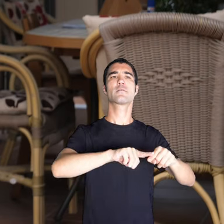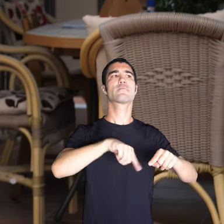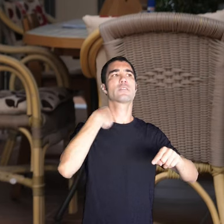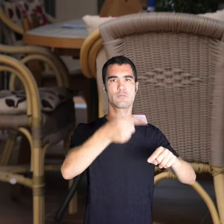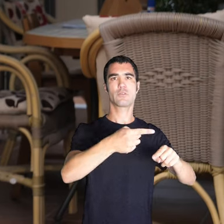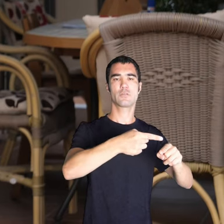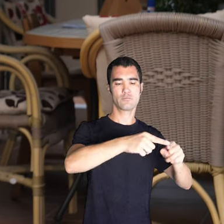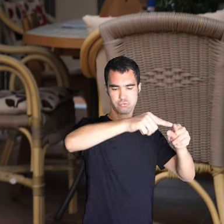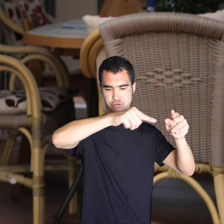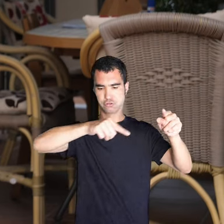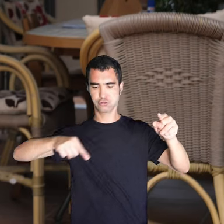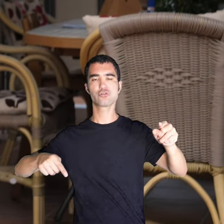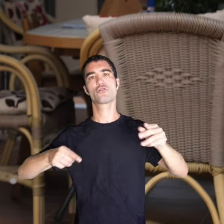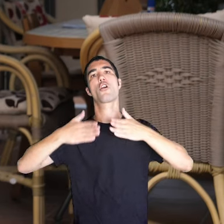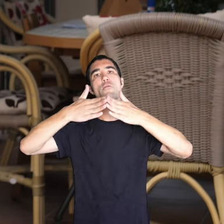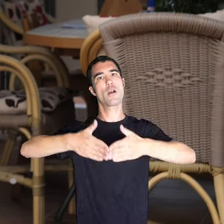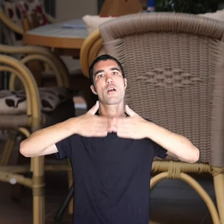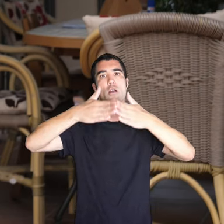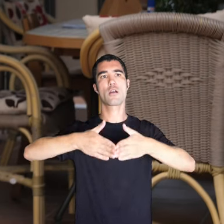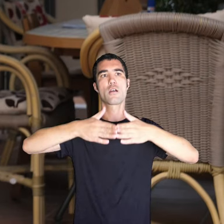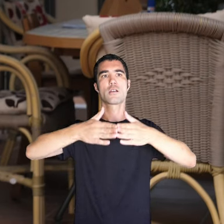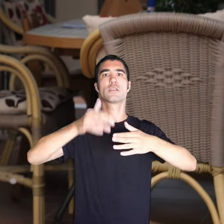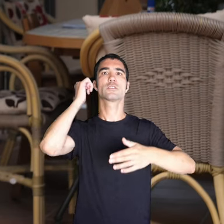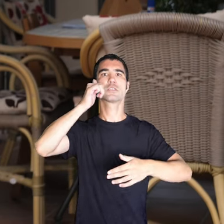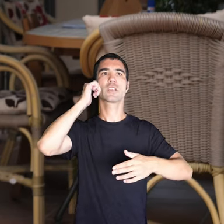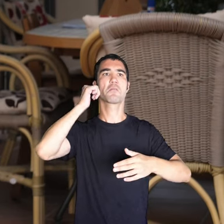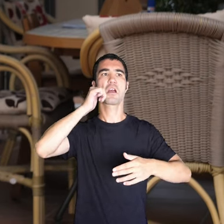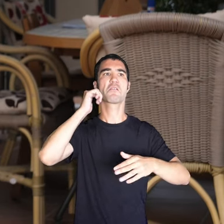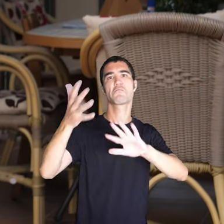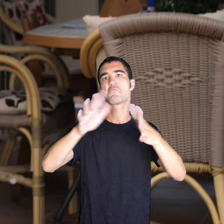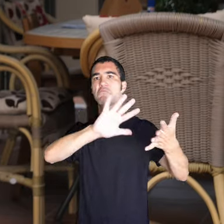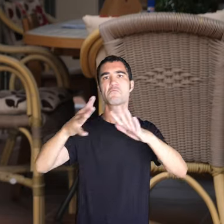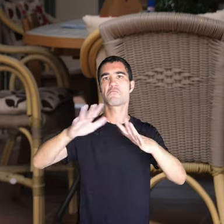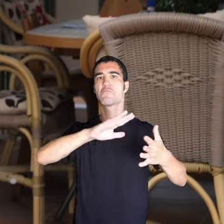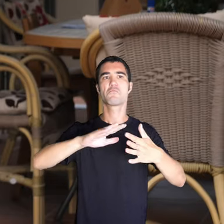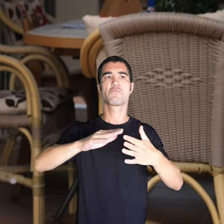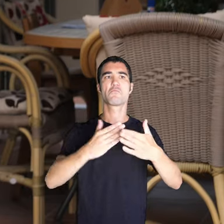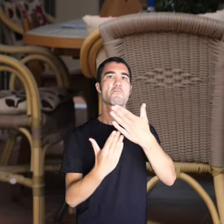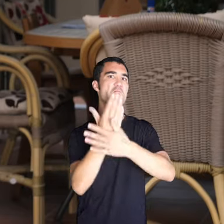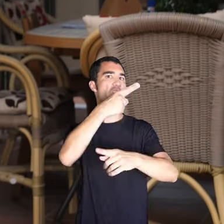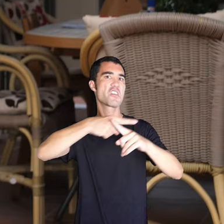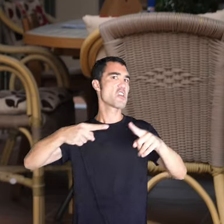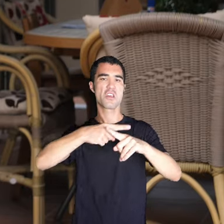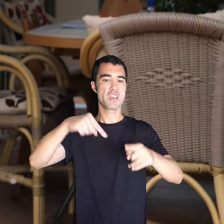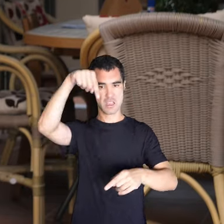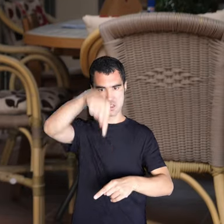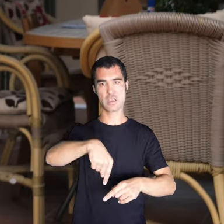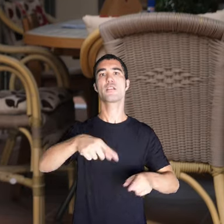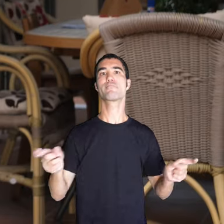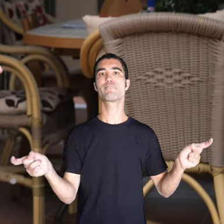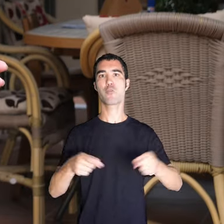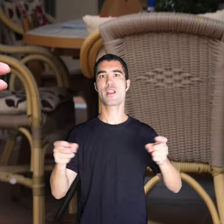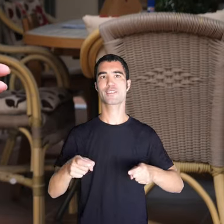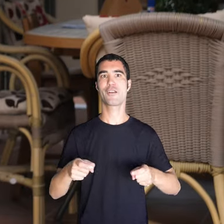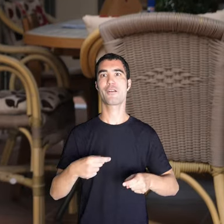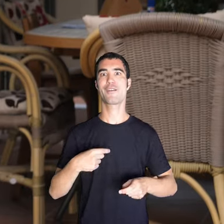hemos cruzado con barco y hemos llegado el sábado a mediodía más o menos aquí en el puerto.